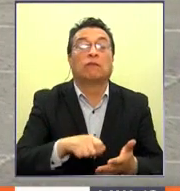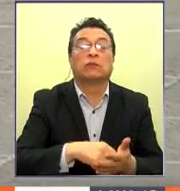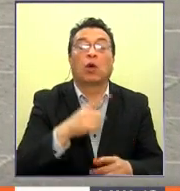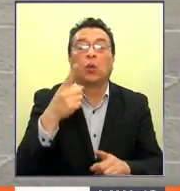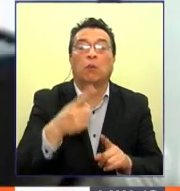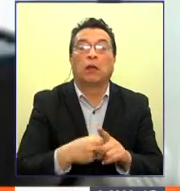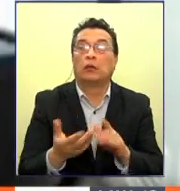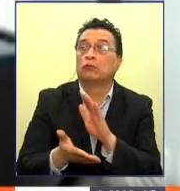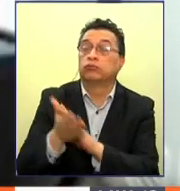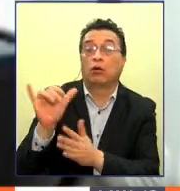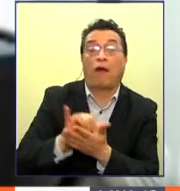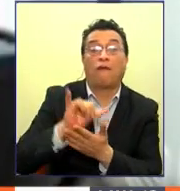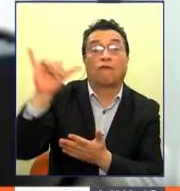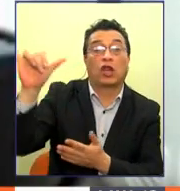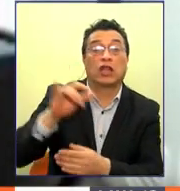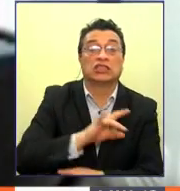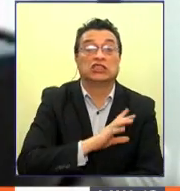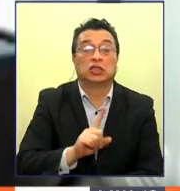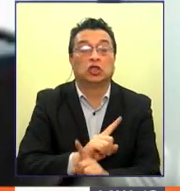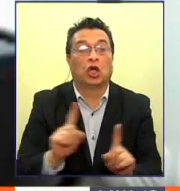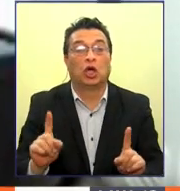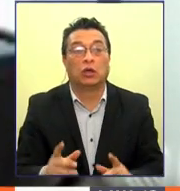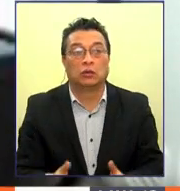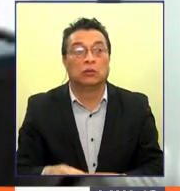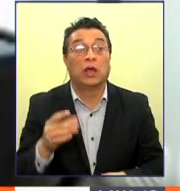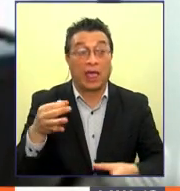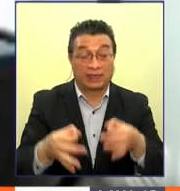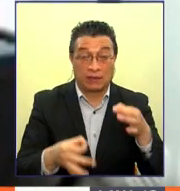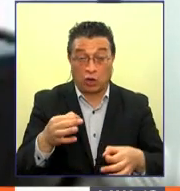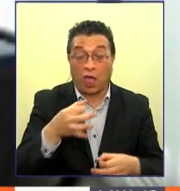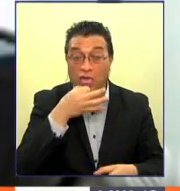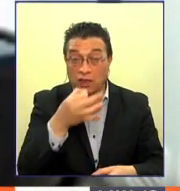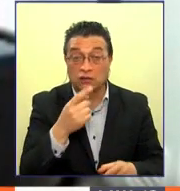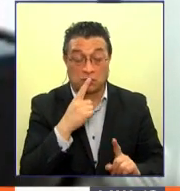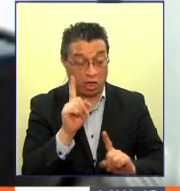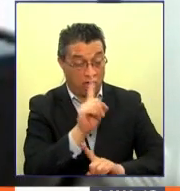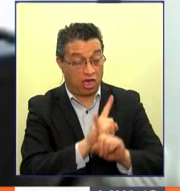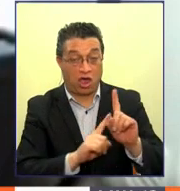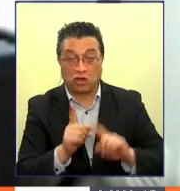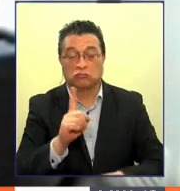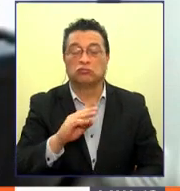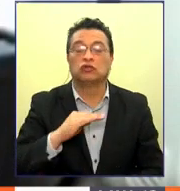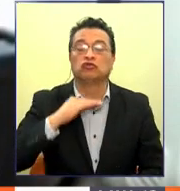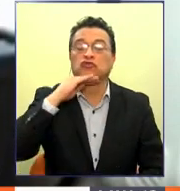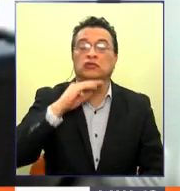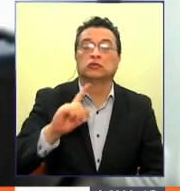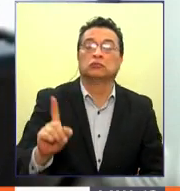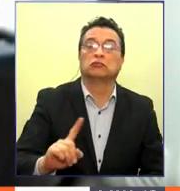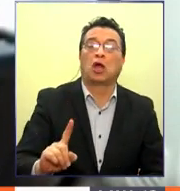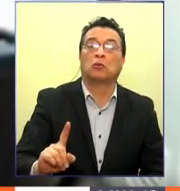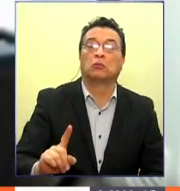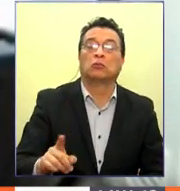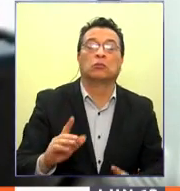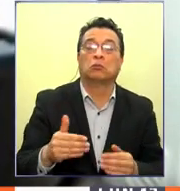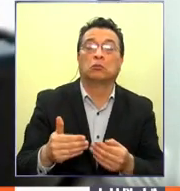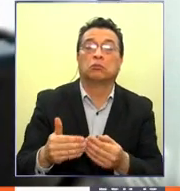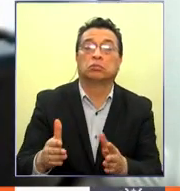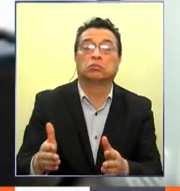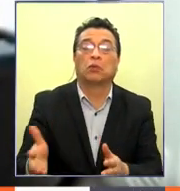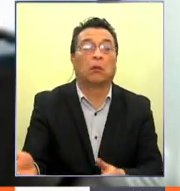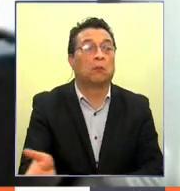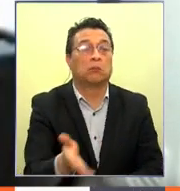arraigo nacional. El tribunal estimó que estos argumentos no eran suficientes, dado que no existe, en un juicio del